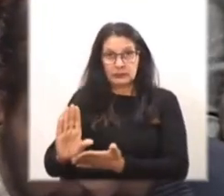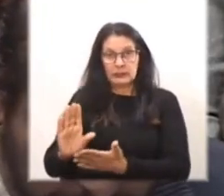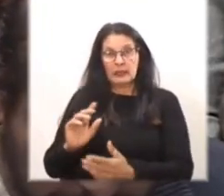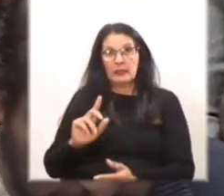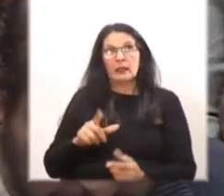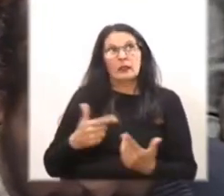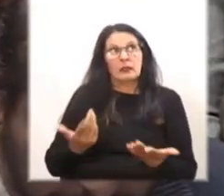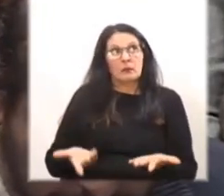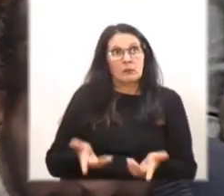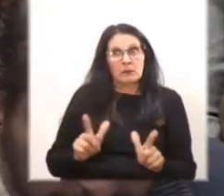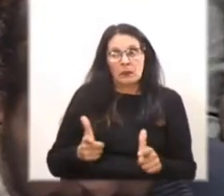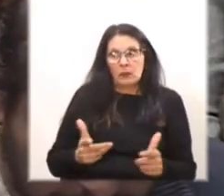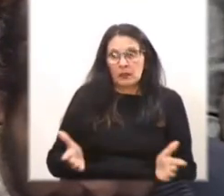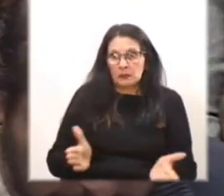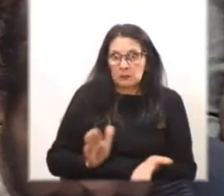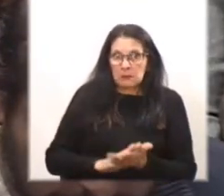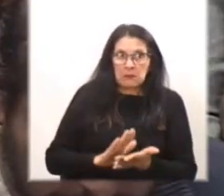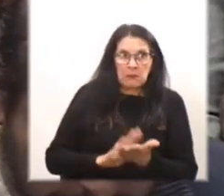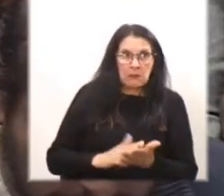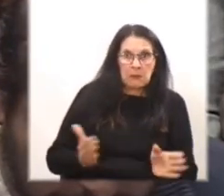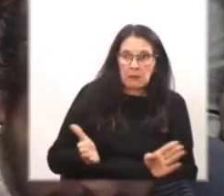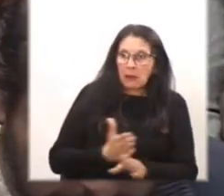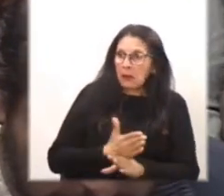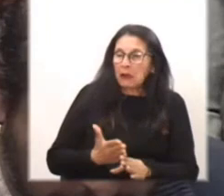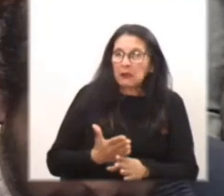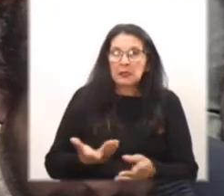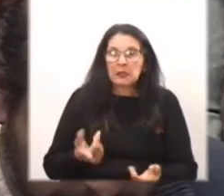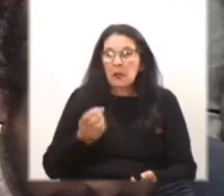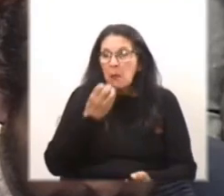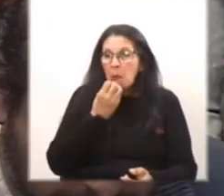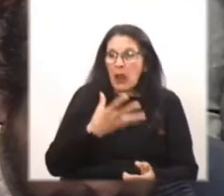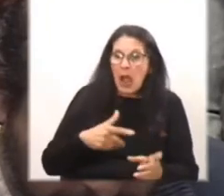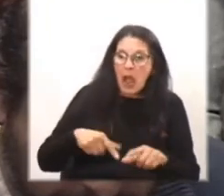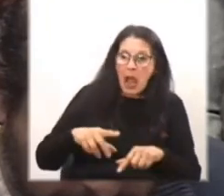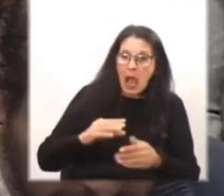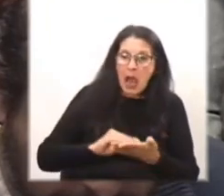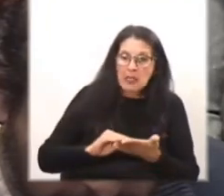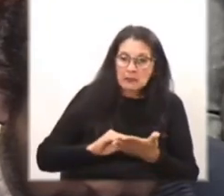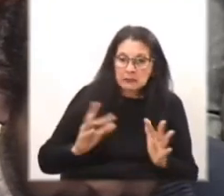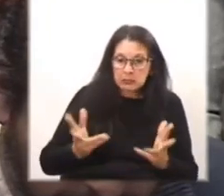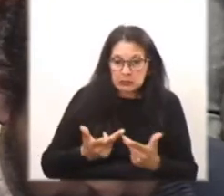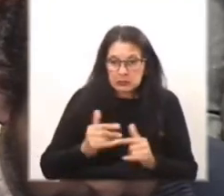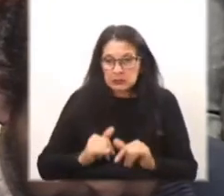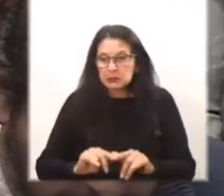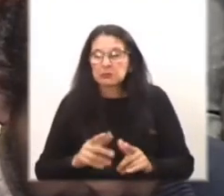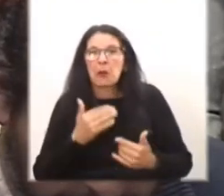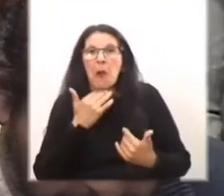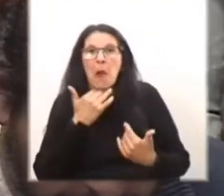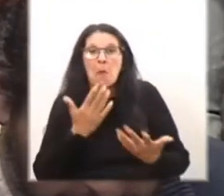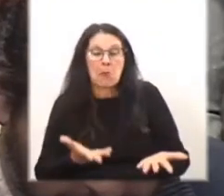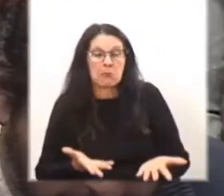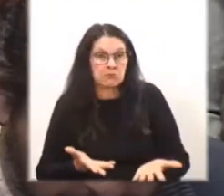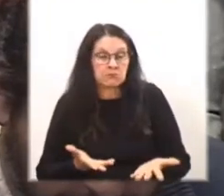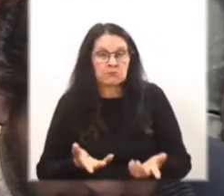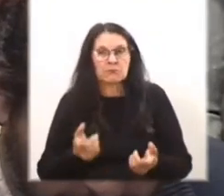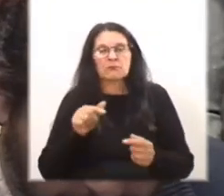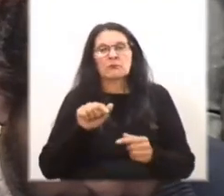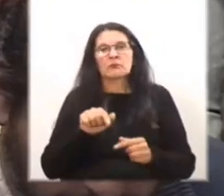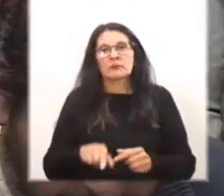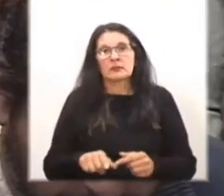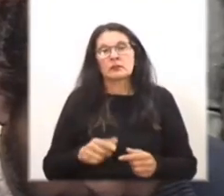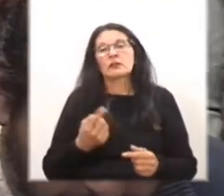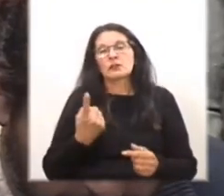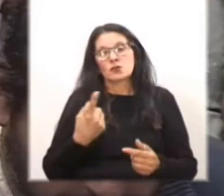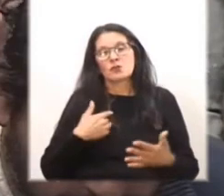criterio ni apego a principios de la buena administración. Esto es, naturalmente, una